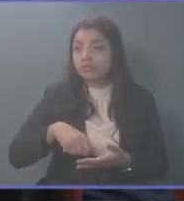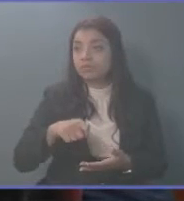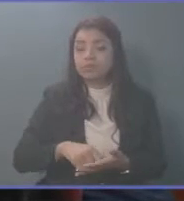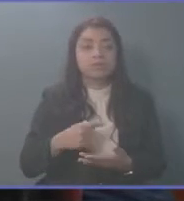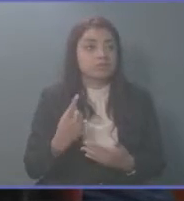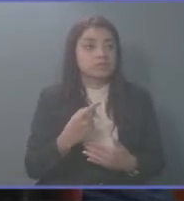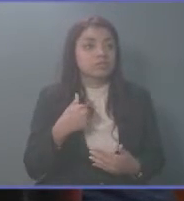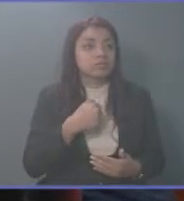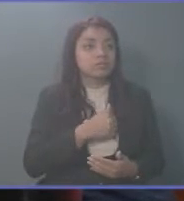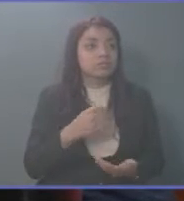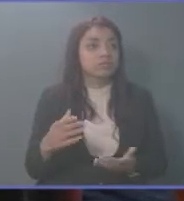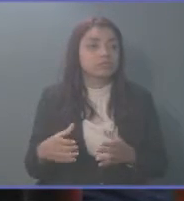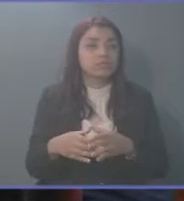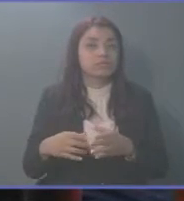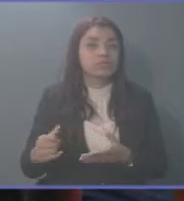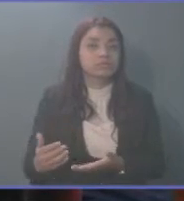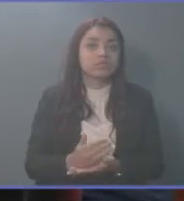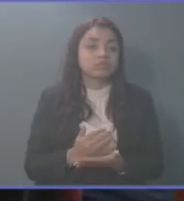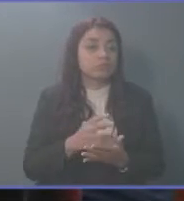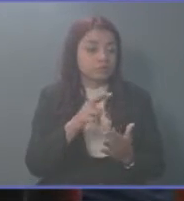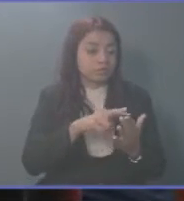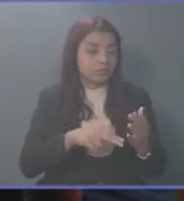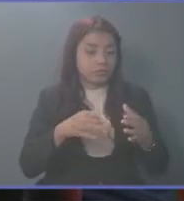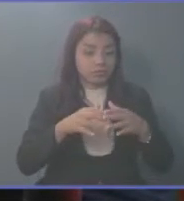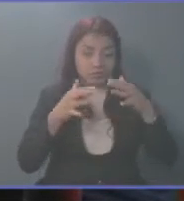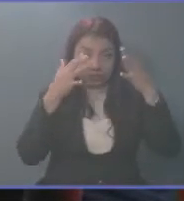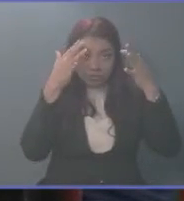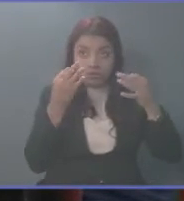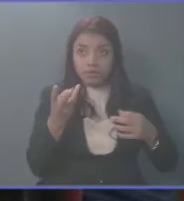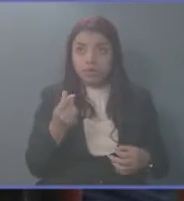de los miembros de la Comisión de Hacienda, leído el dictamen número